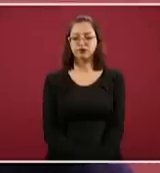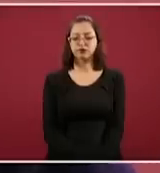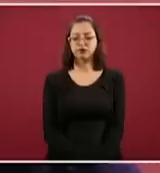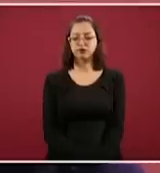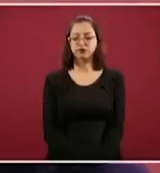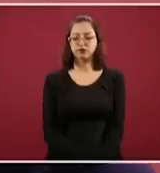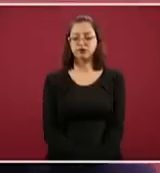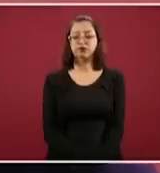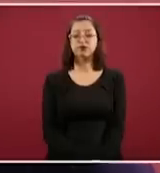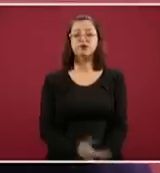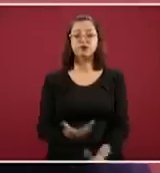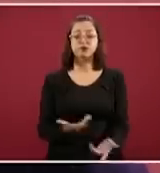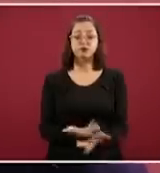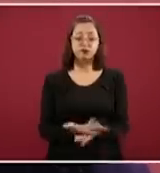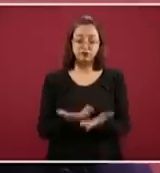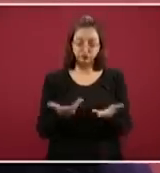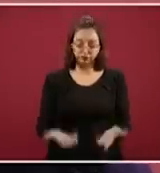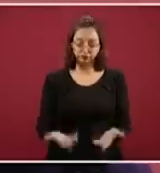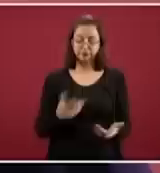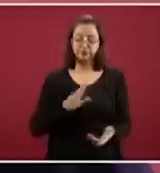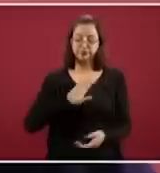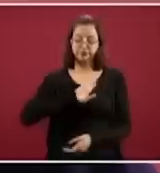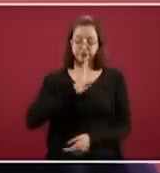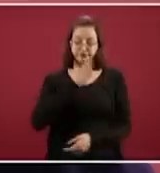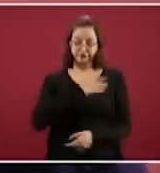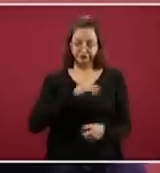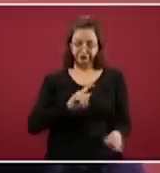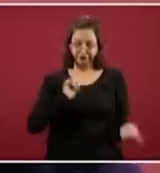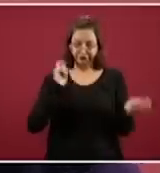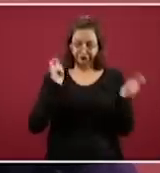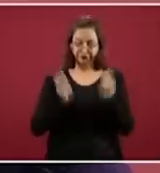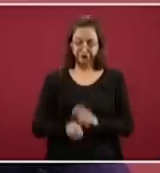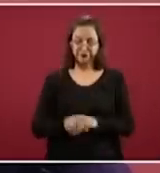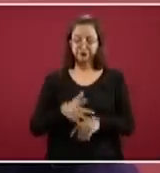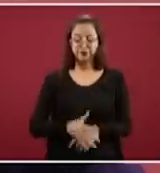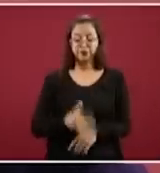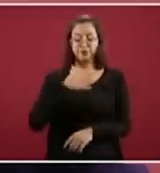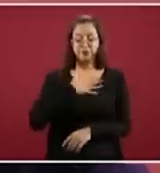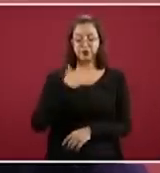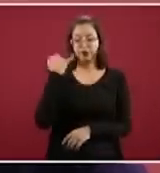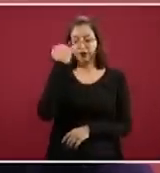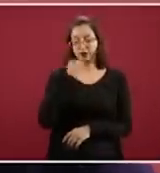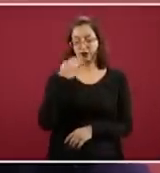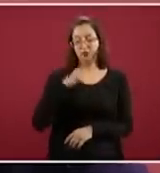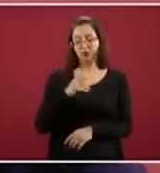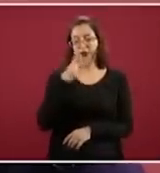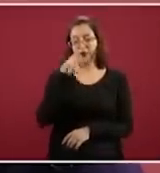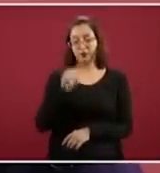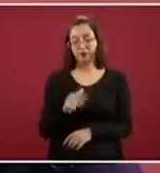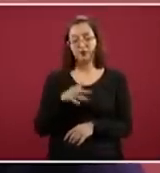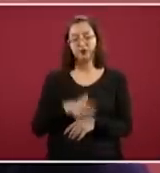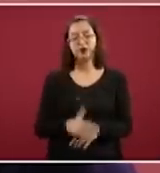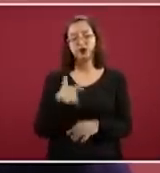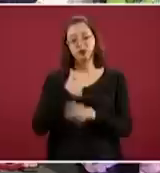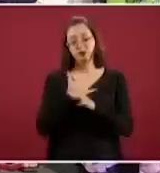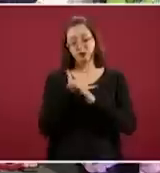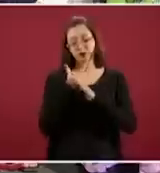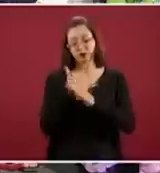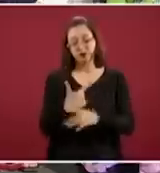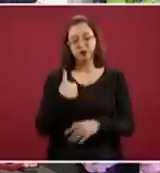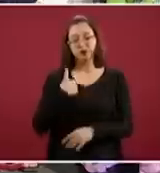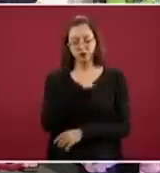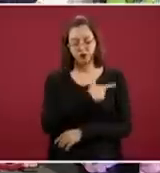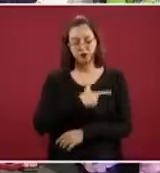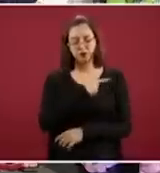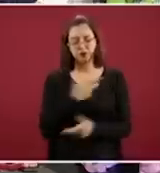le traduzco, le saludé en mi lengua mepa, que les saludo de que ellos estén bien acá